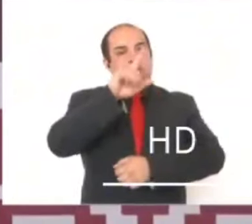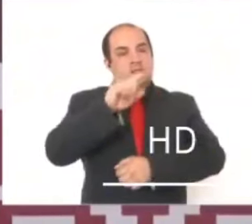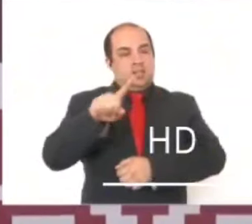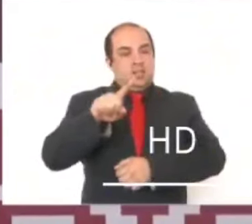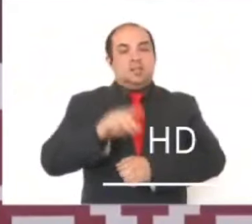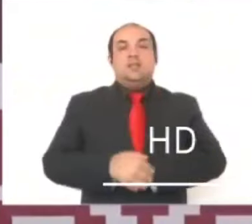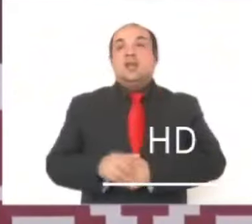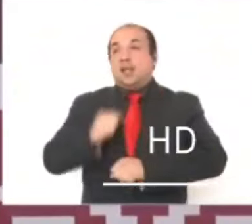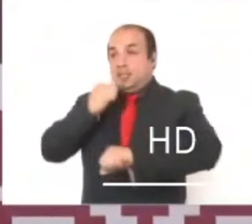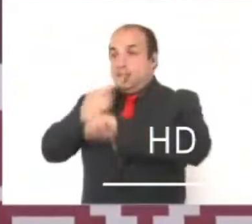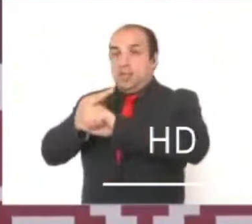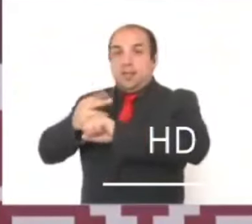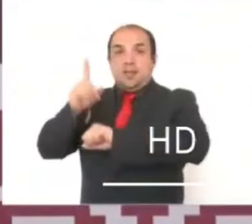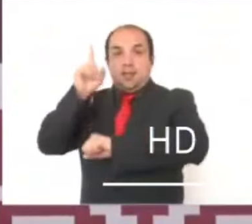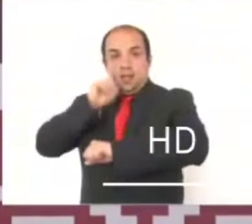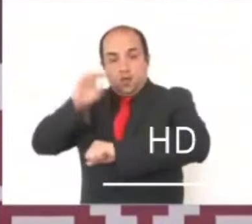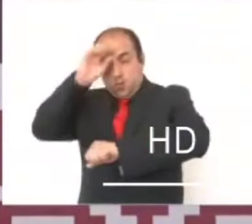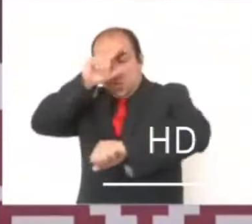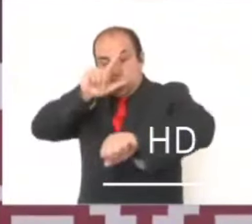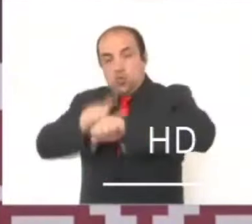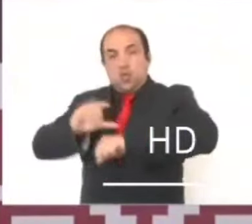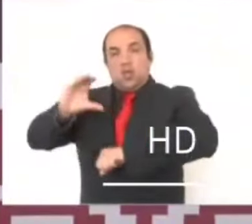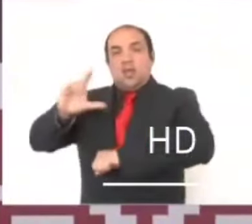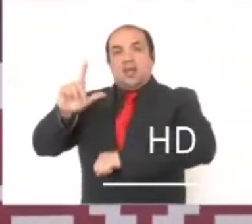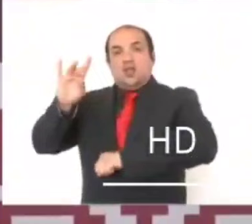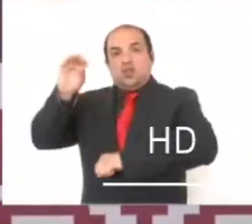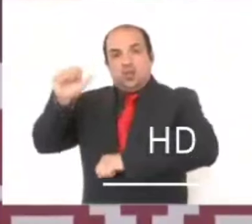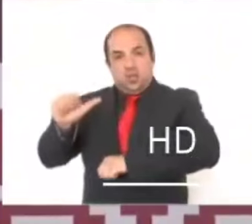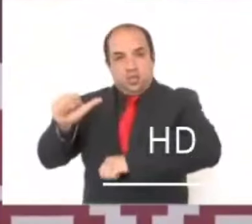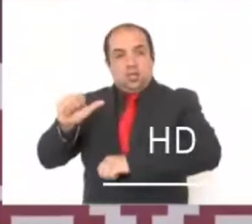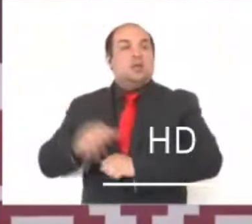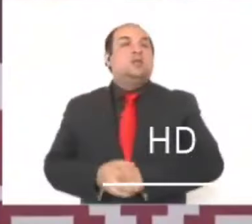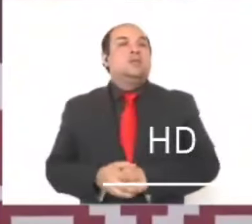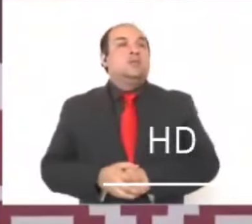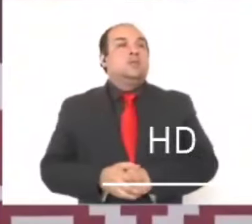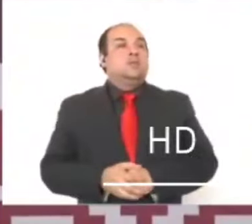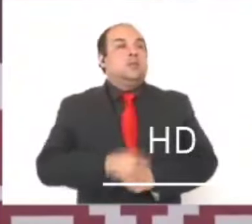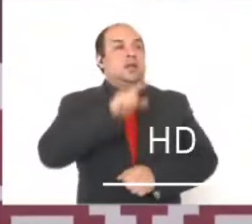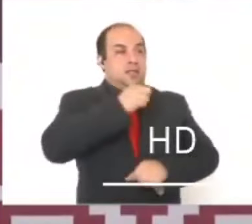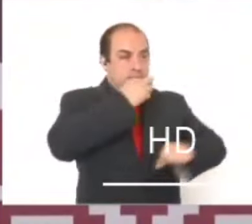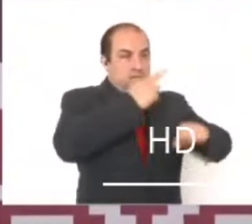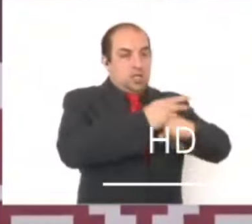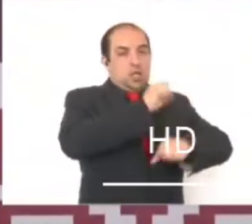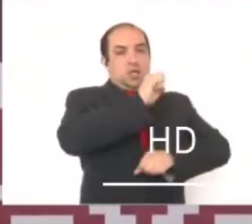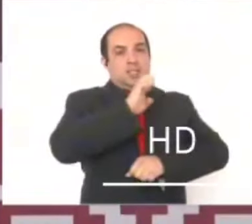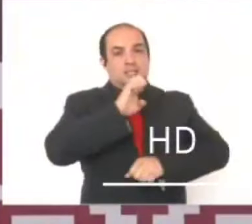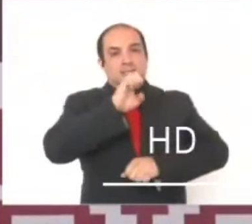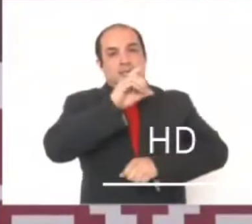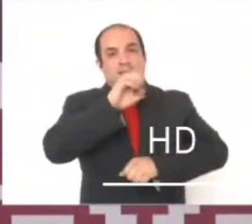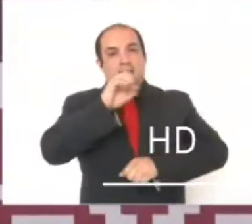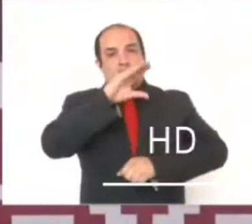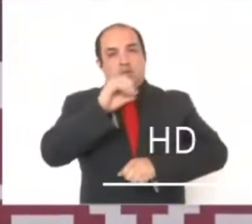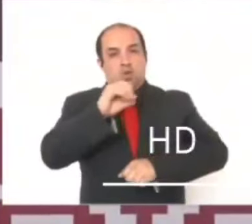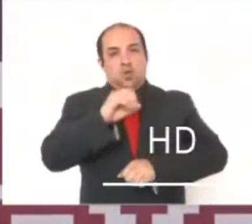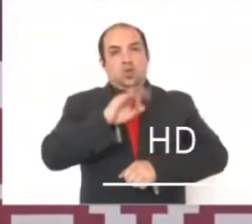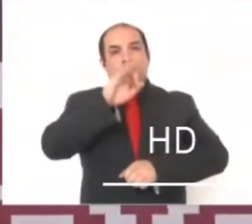Cultura, Claudia, al secretario de SEDECO,